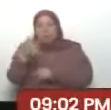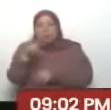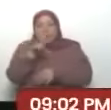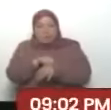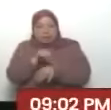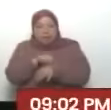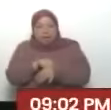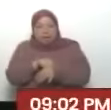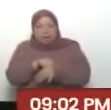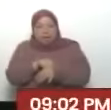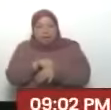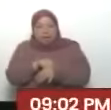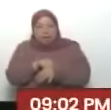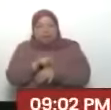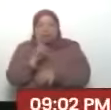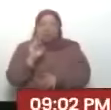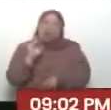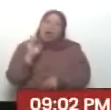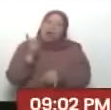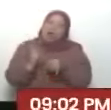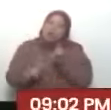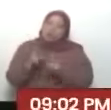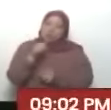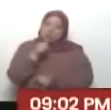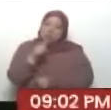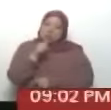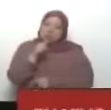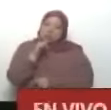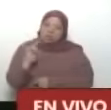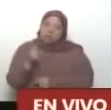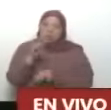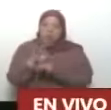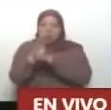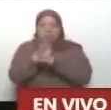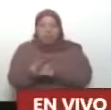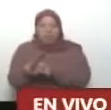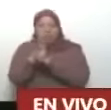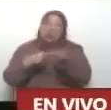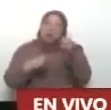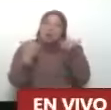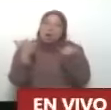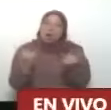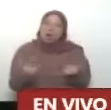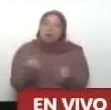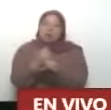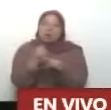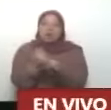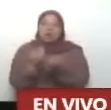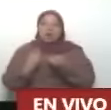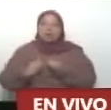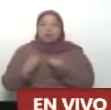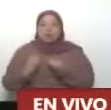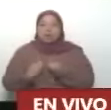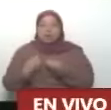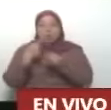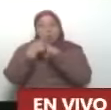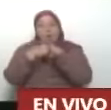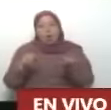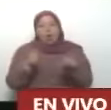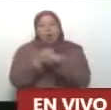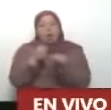tiempo. Porque le recuerdo que la persona con discapacidad, en su mayor de ocasión, ellos viven